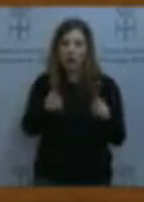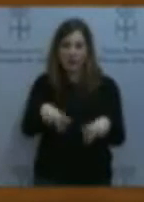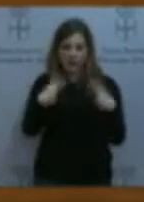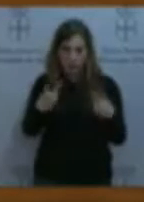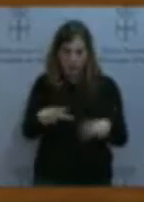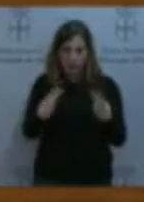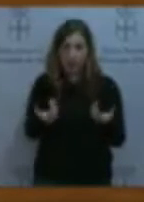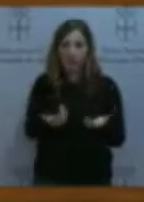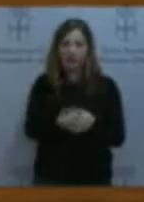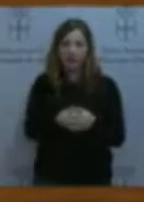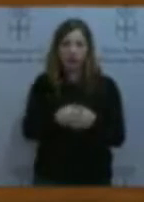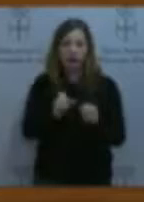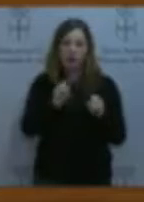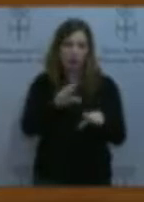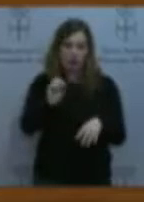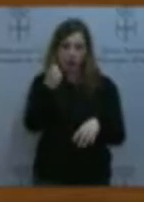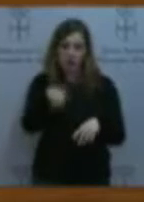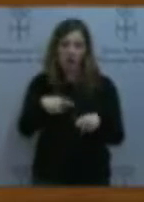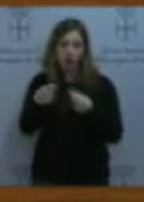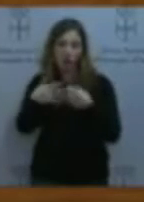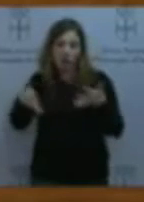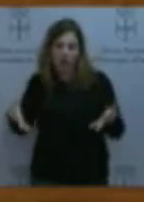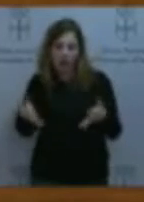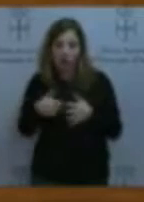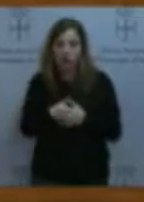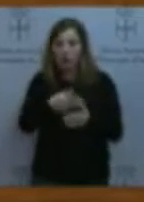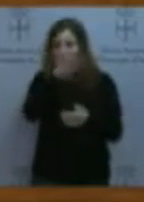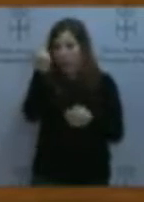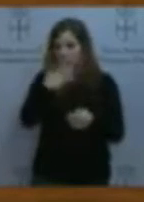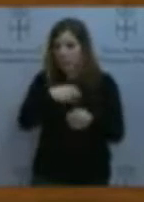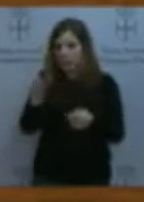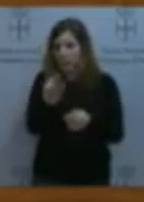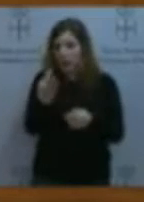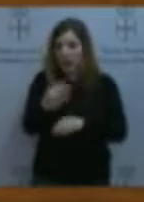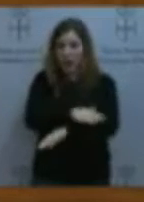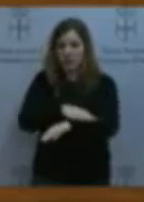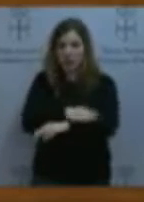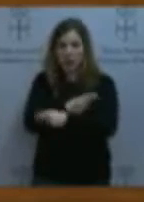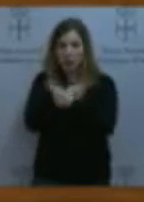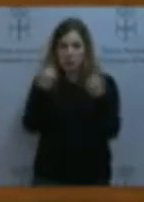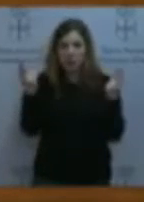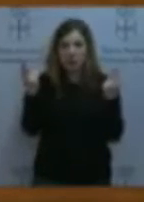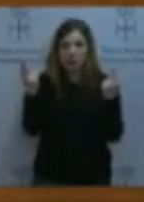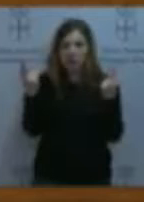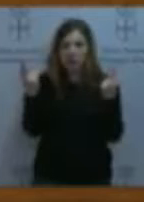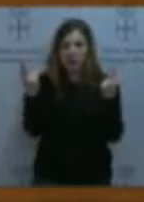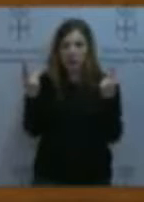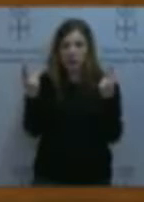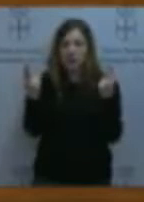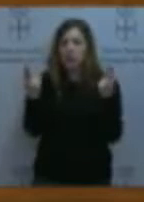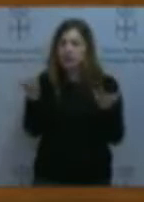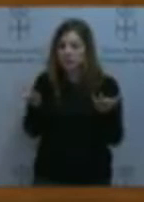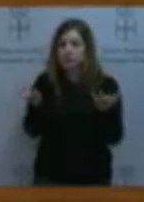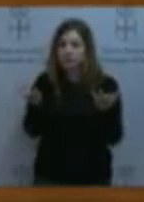Todo ello también sin olvidarnos de la parte de la administración pública, que debe estar involucrada de tanto en cuanto cuenta con numerosos comedores